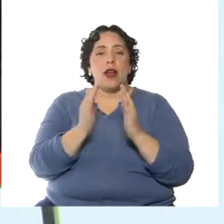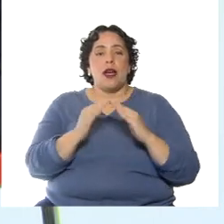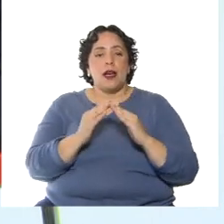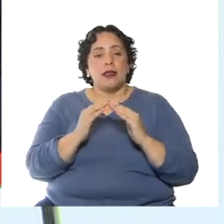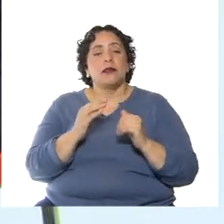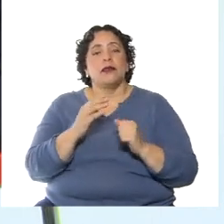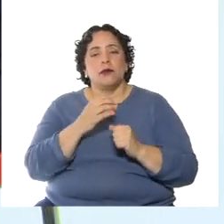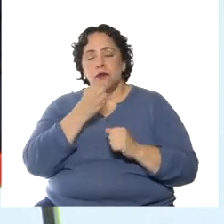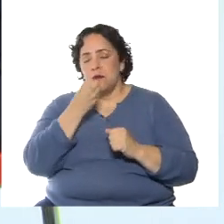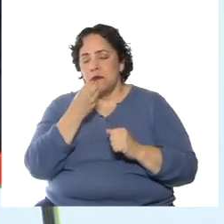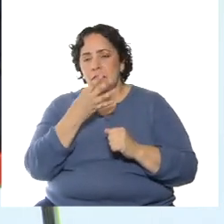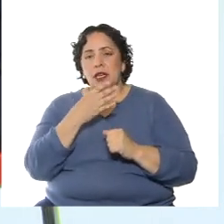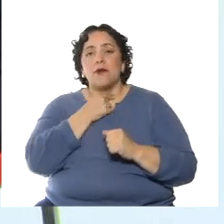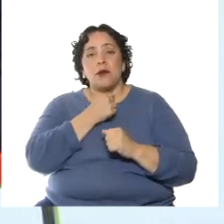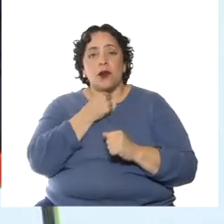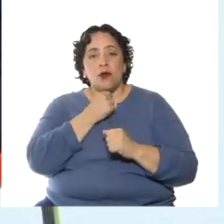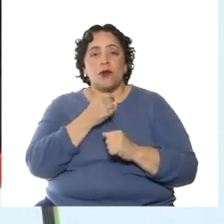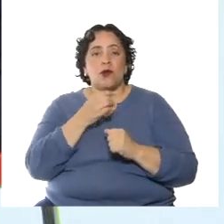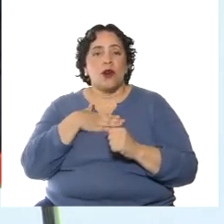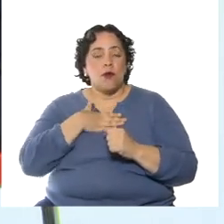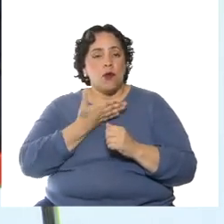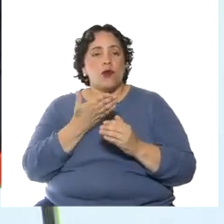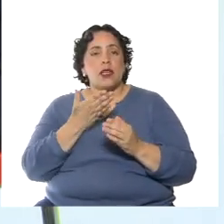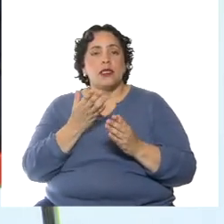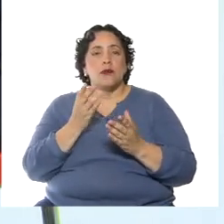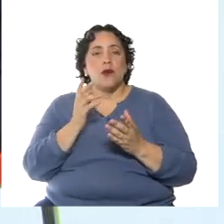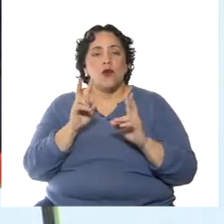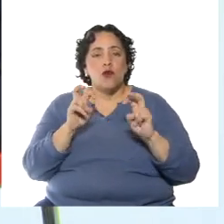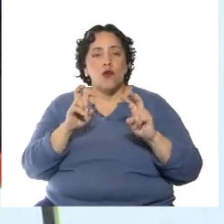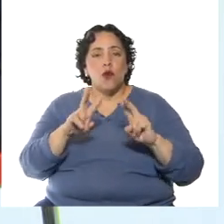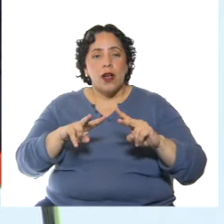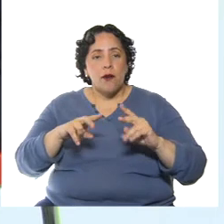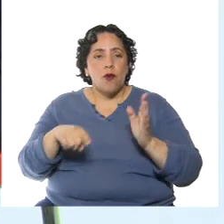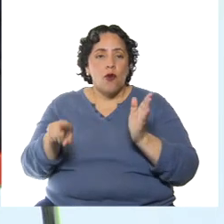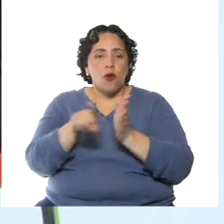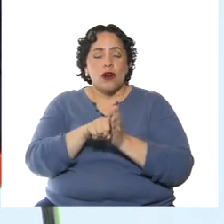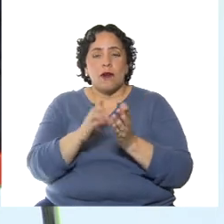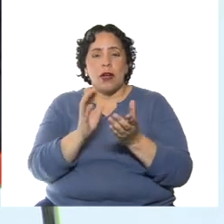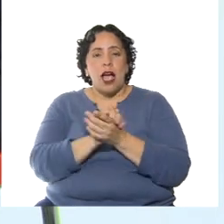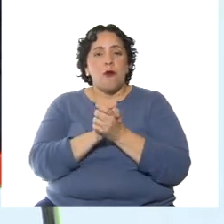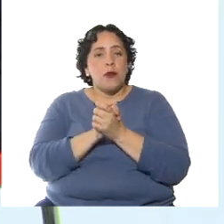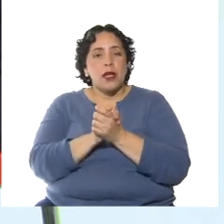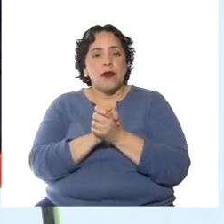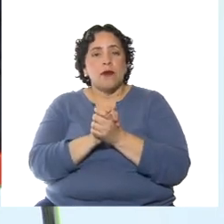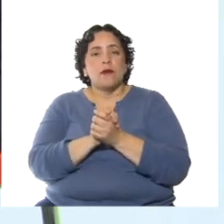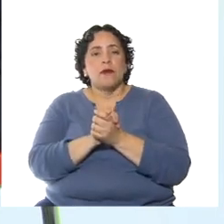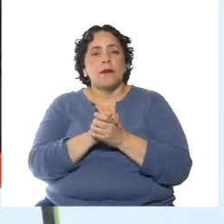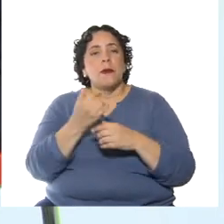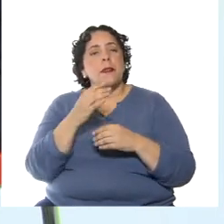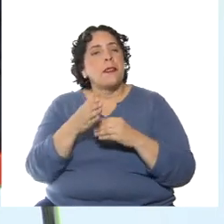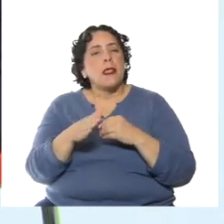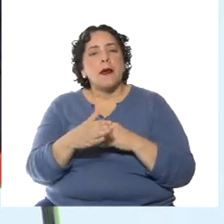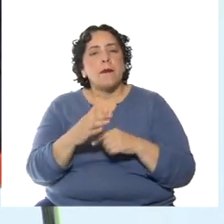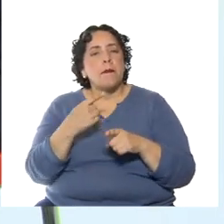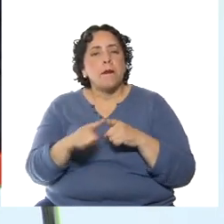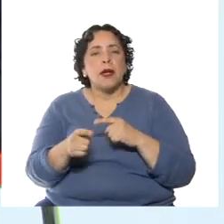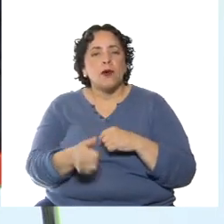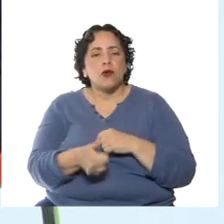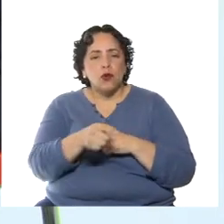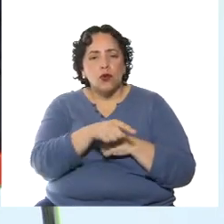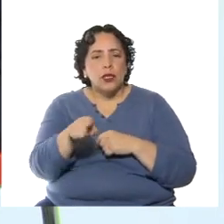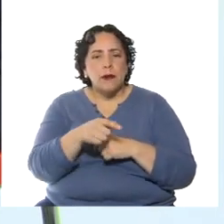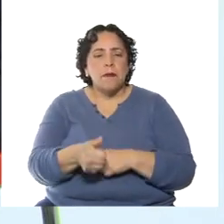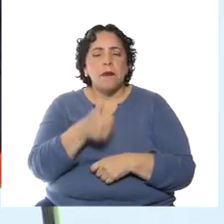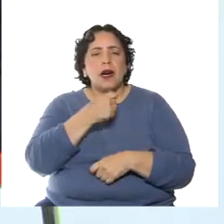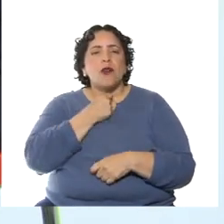bien, profe. Muy bien, ¿verdad? Que pudiésemos estar nuevamente con nuestros compañeros. Pero, ¿qué fue lo que más les